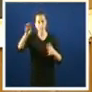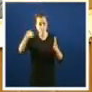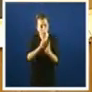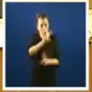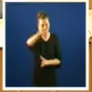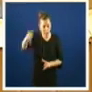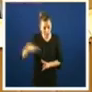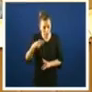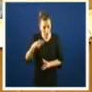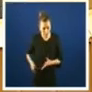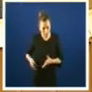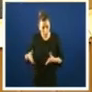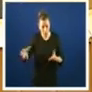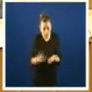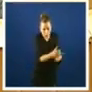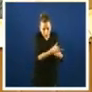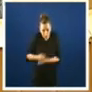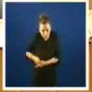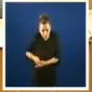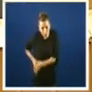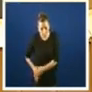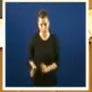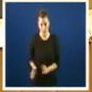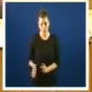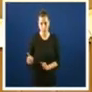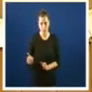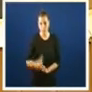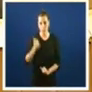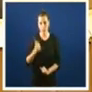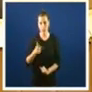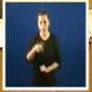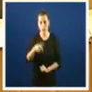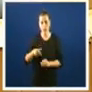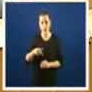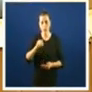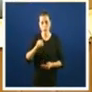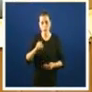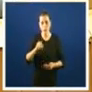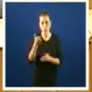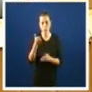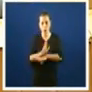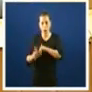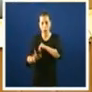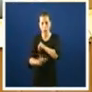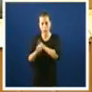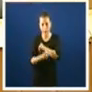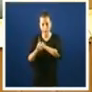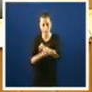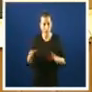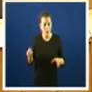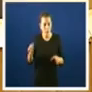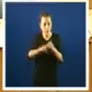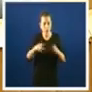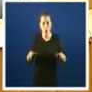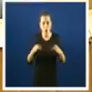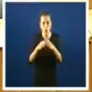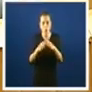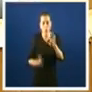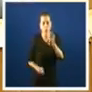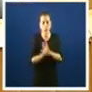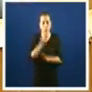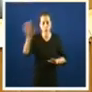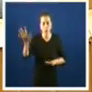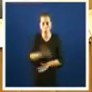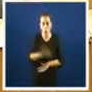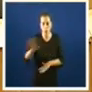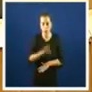señor Rogelio Martínez Aproveitando que era alcalde Que era o presidente dun grupo de desenvolvemento local Que gestionaba